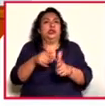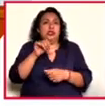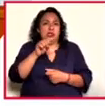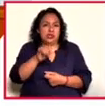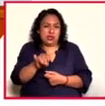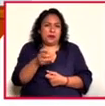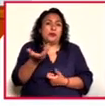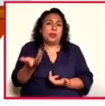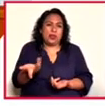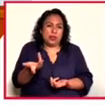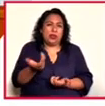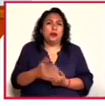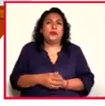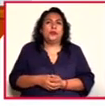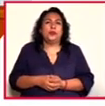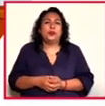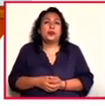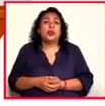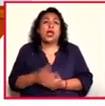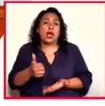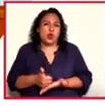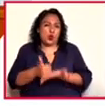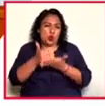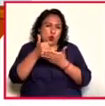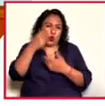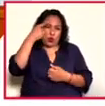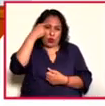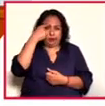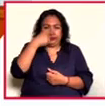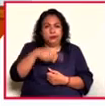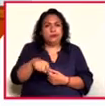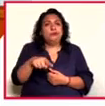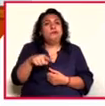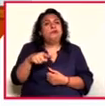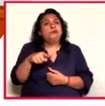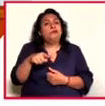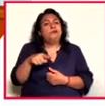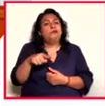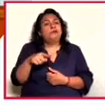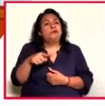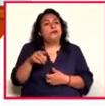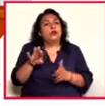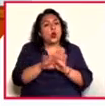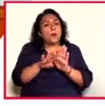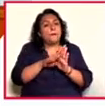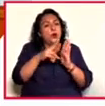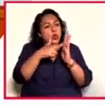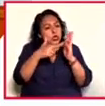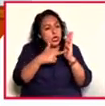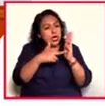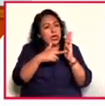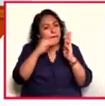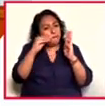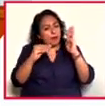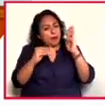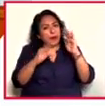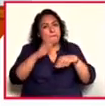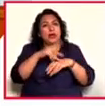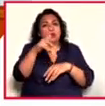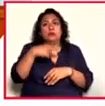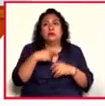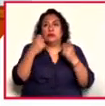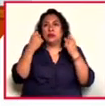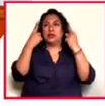Entonces, eso pues nos ayuda también como a ensanchar un poco las reglas, ¿no? Admiradores del cine de Scorsese